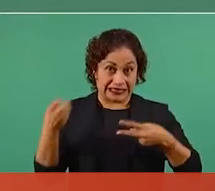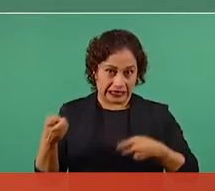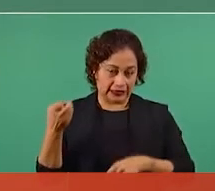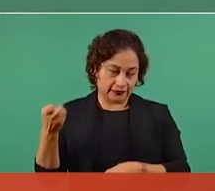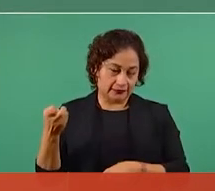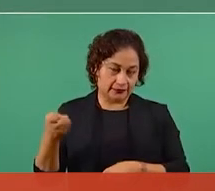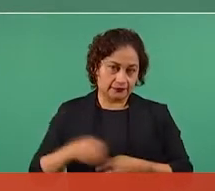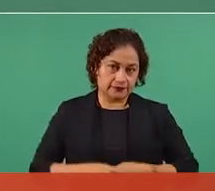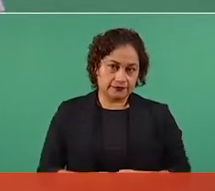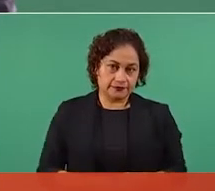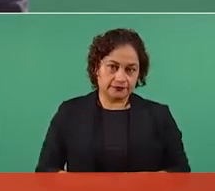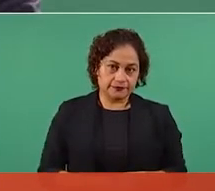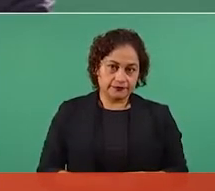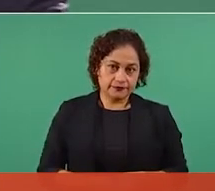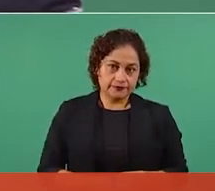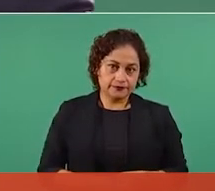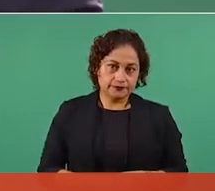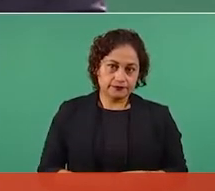Y